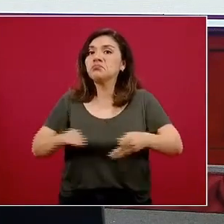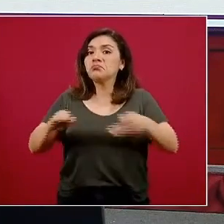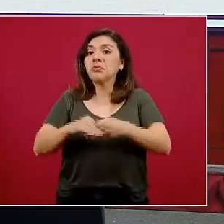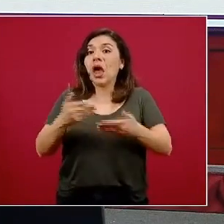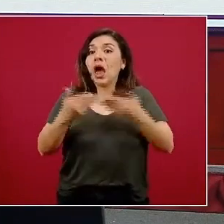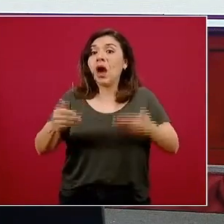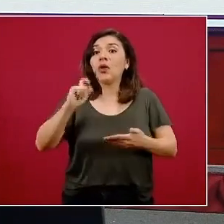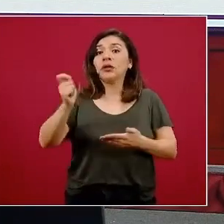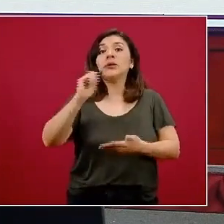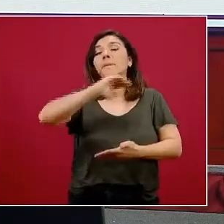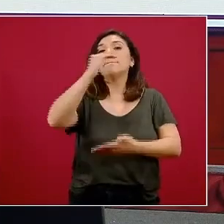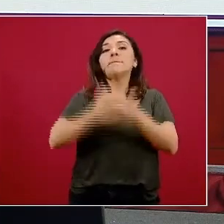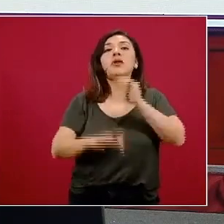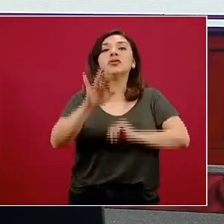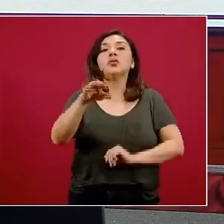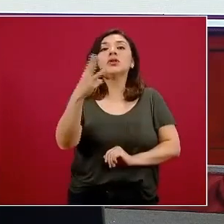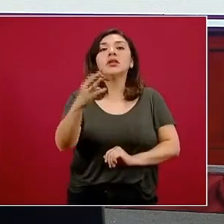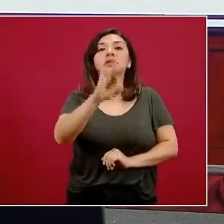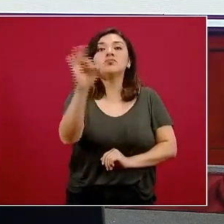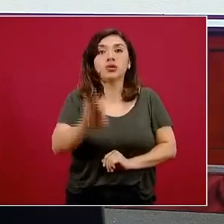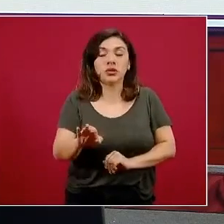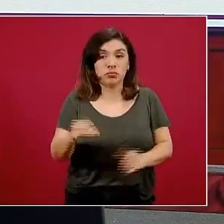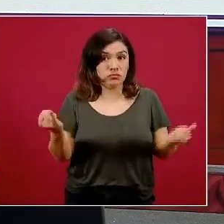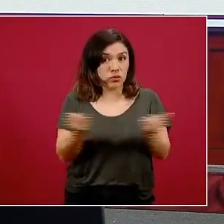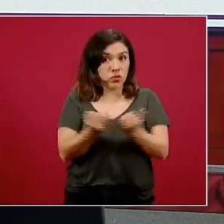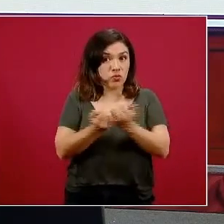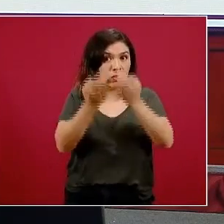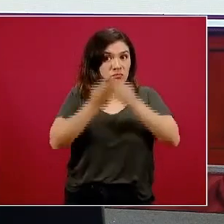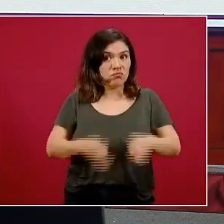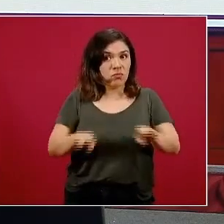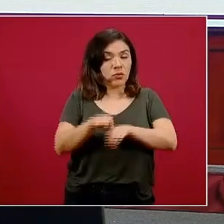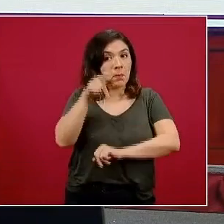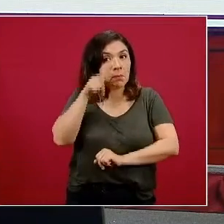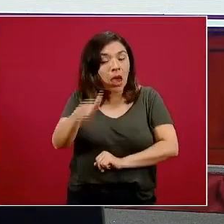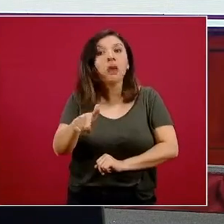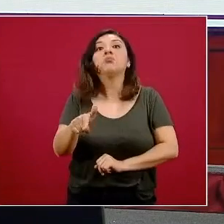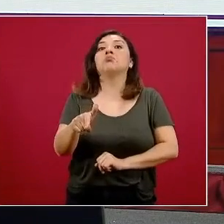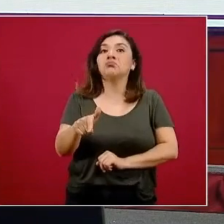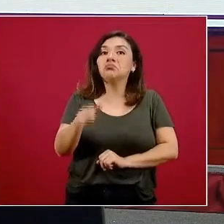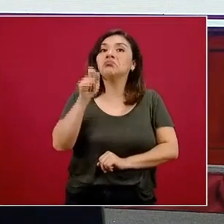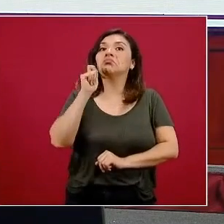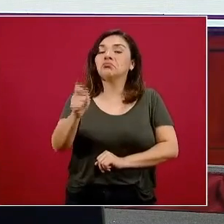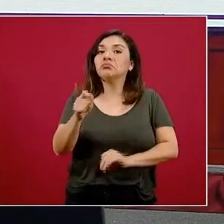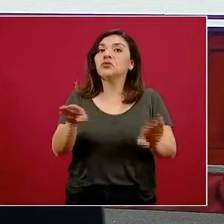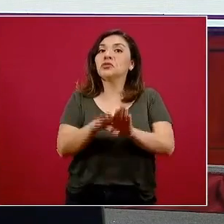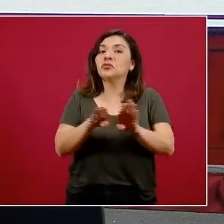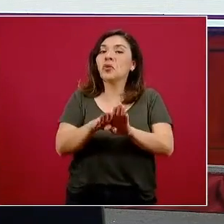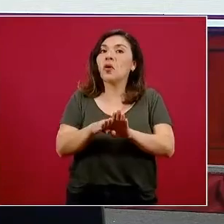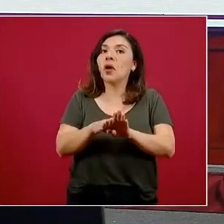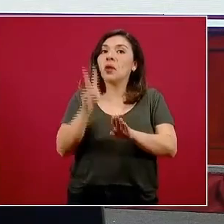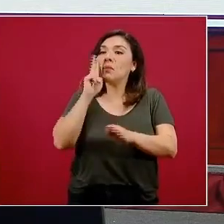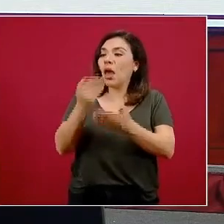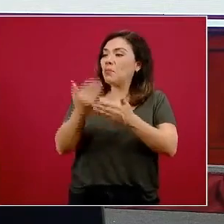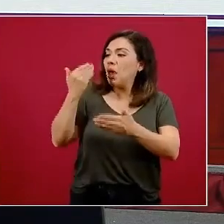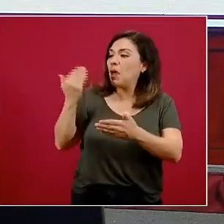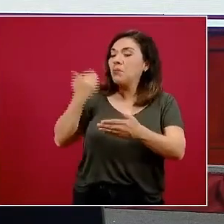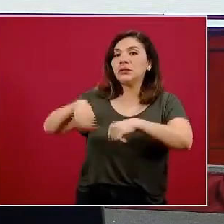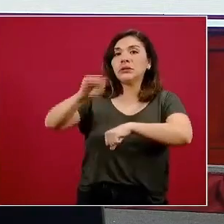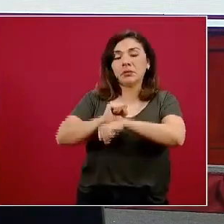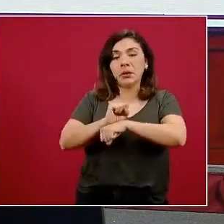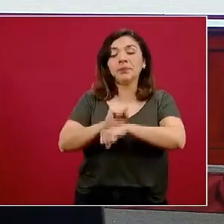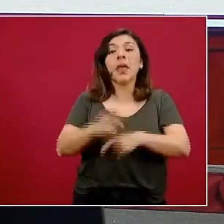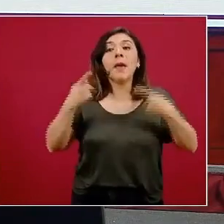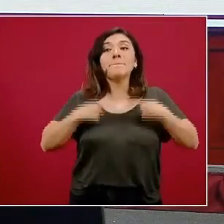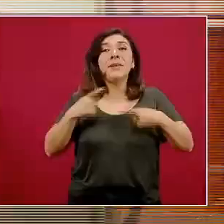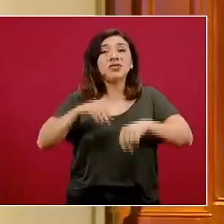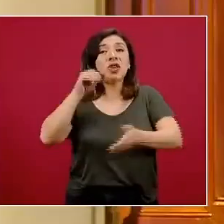menos 53%, un número importante también que ha estado abriendo así las últimas semanas que hemos estado revisando. Los casos